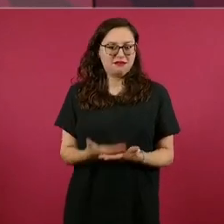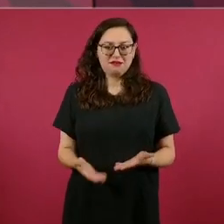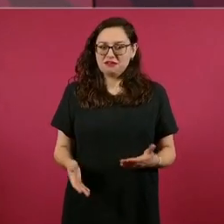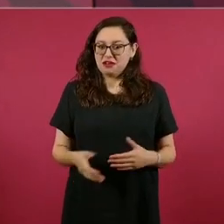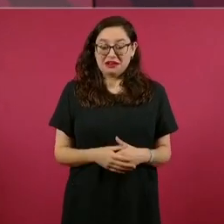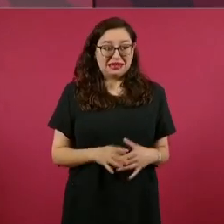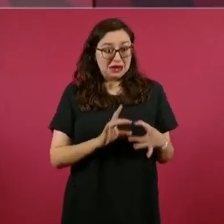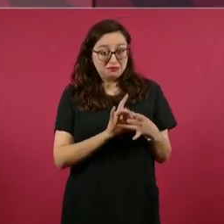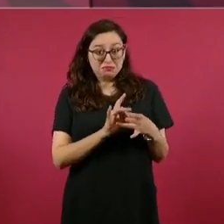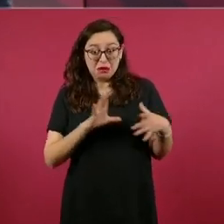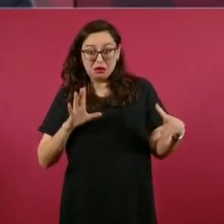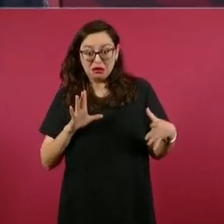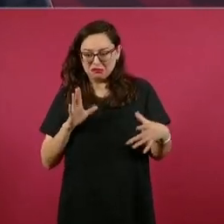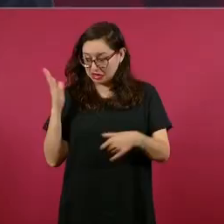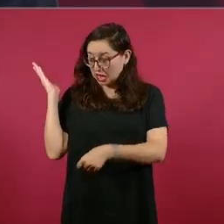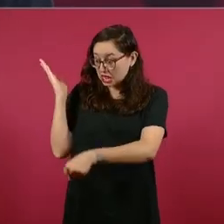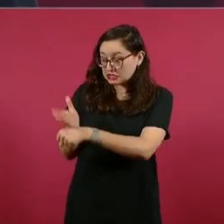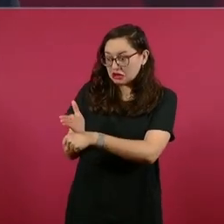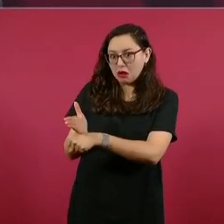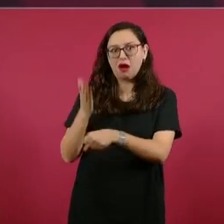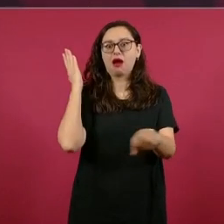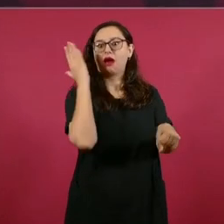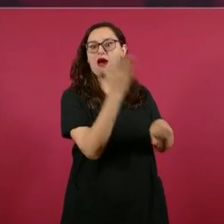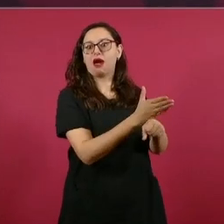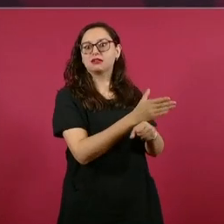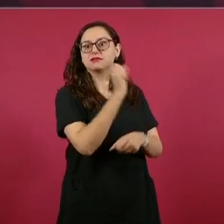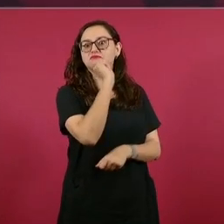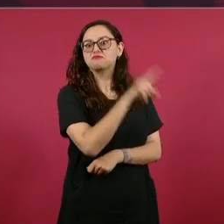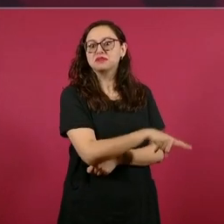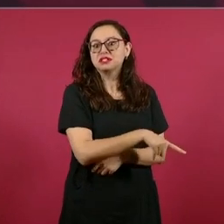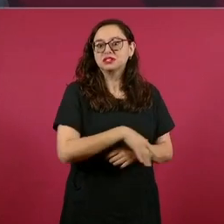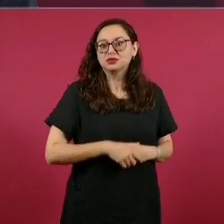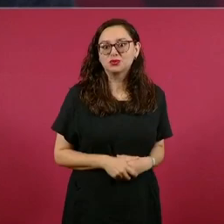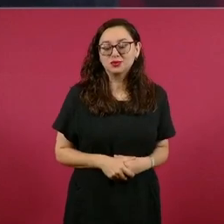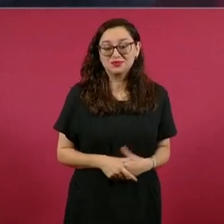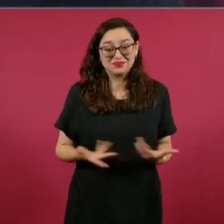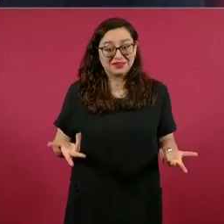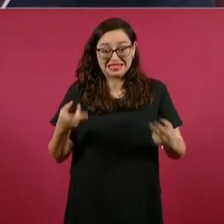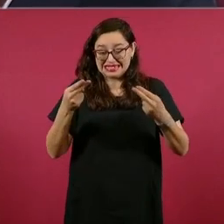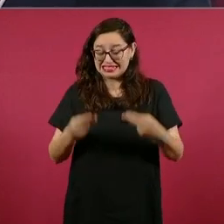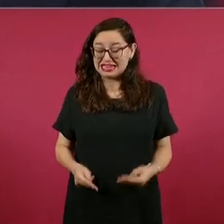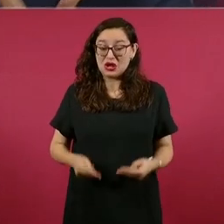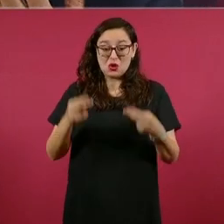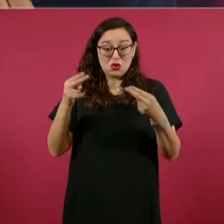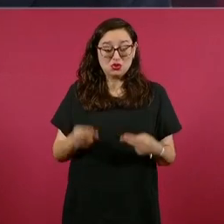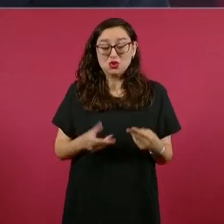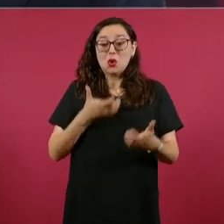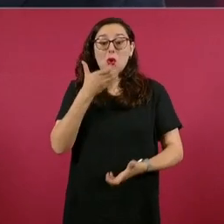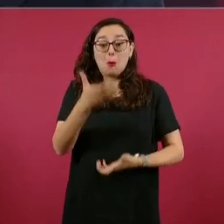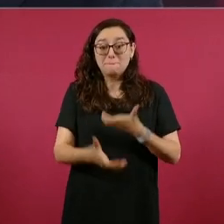Es que tenemos una relación económica, comercial